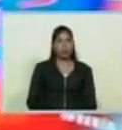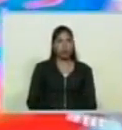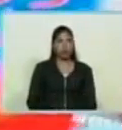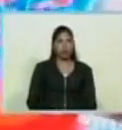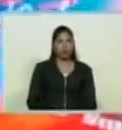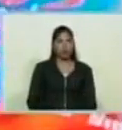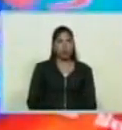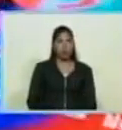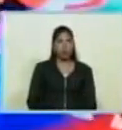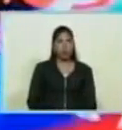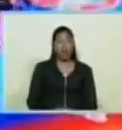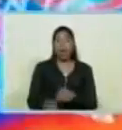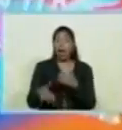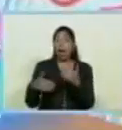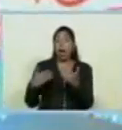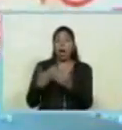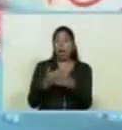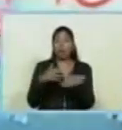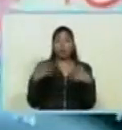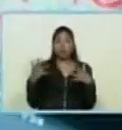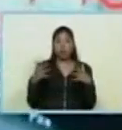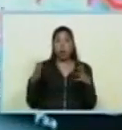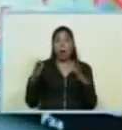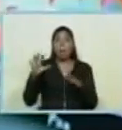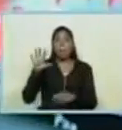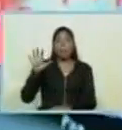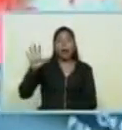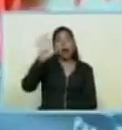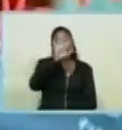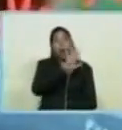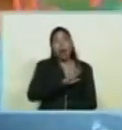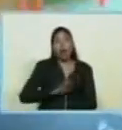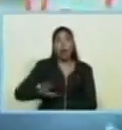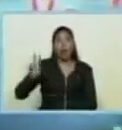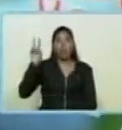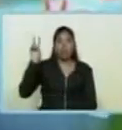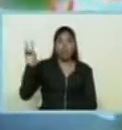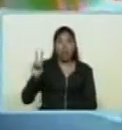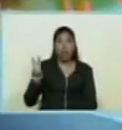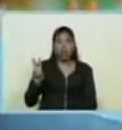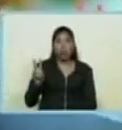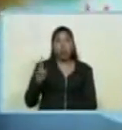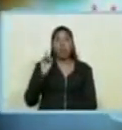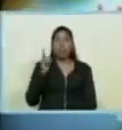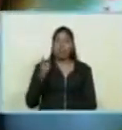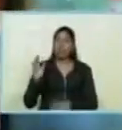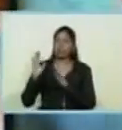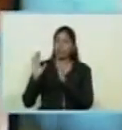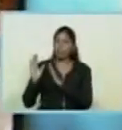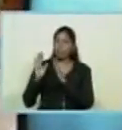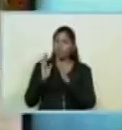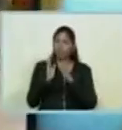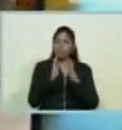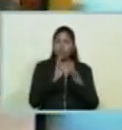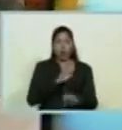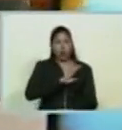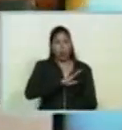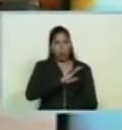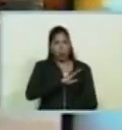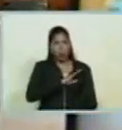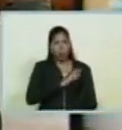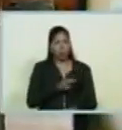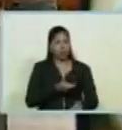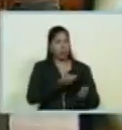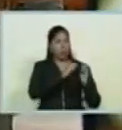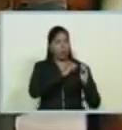a organizar todo nuestro país. Y el pueblo tenga el poder allí donde vive, donde trabaja, y seamos